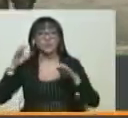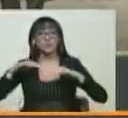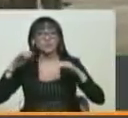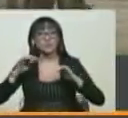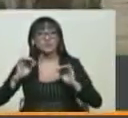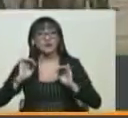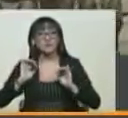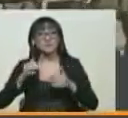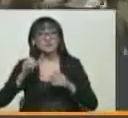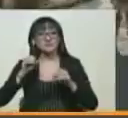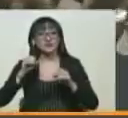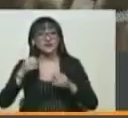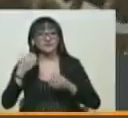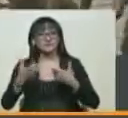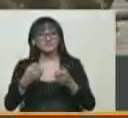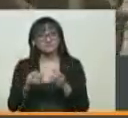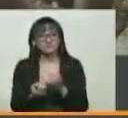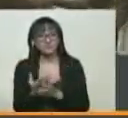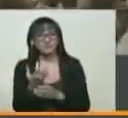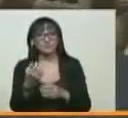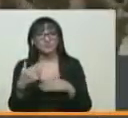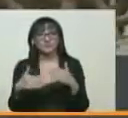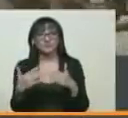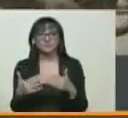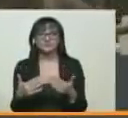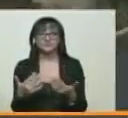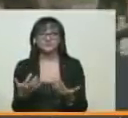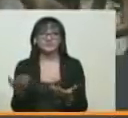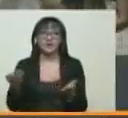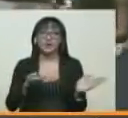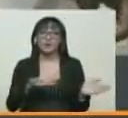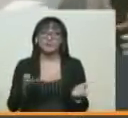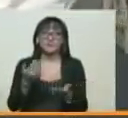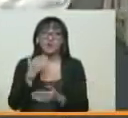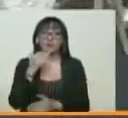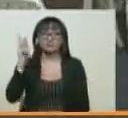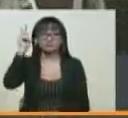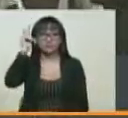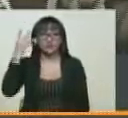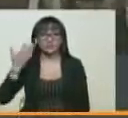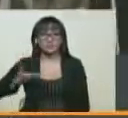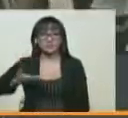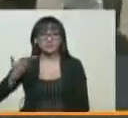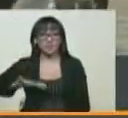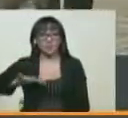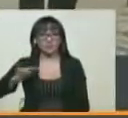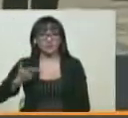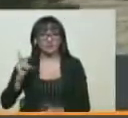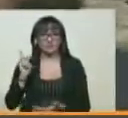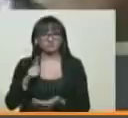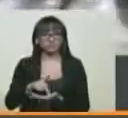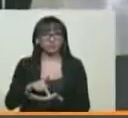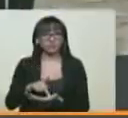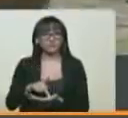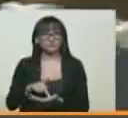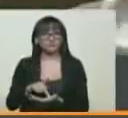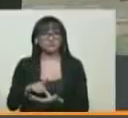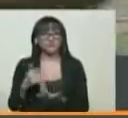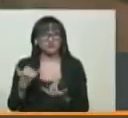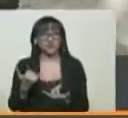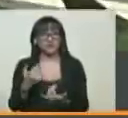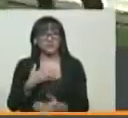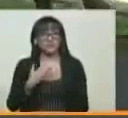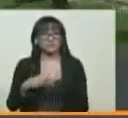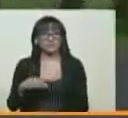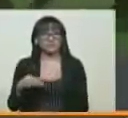inicio de la cosecha o el recibimiento a algún cacique, algún chamán, alguna figura importante como en este caso